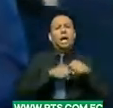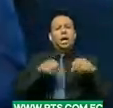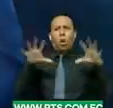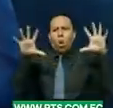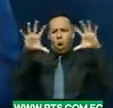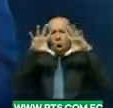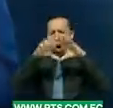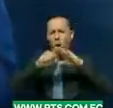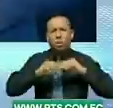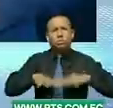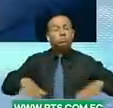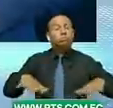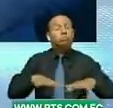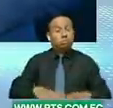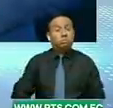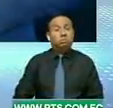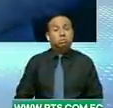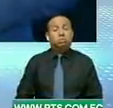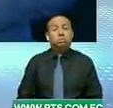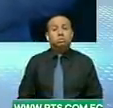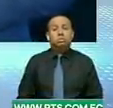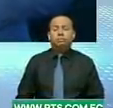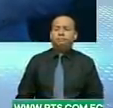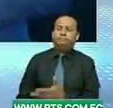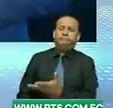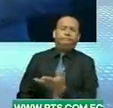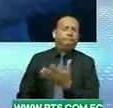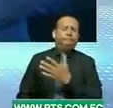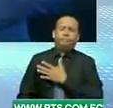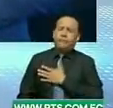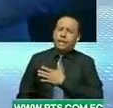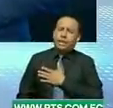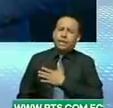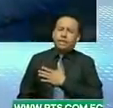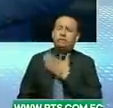ser asaltados. Annalie, buenas noches. Crítica situación, Charlie. Muchísimas gracias por tu informe.